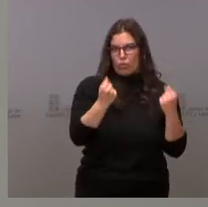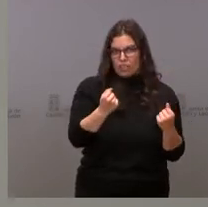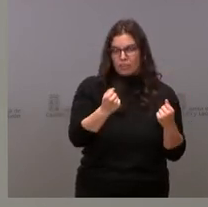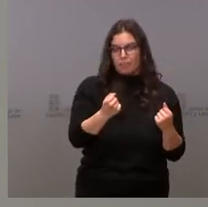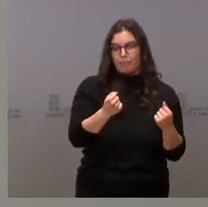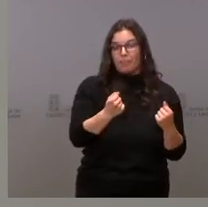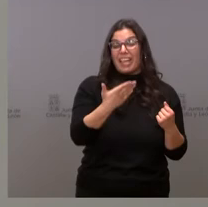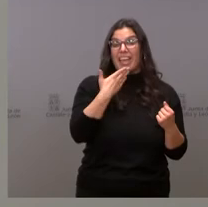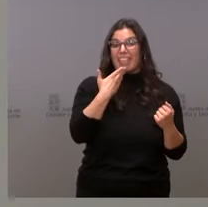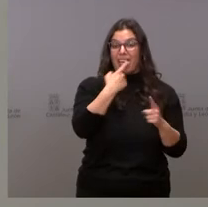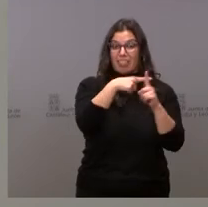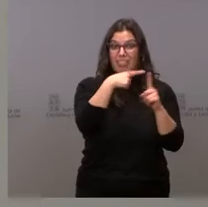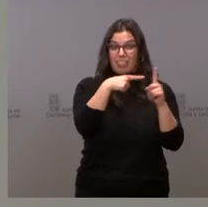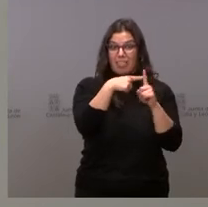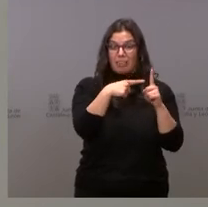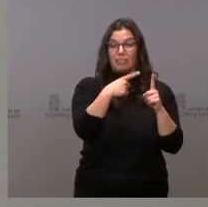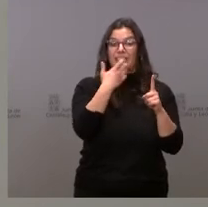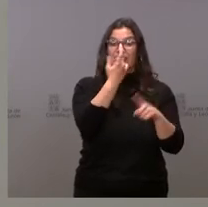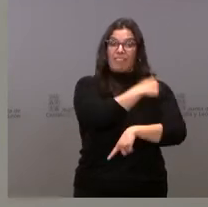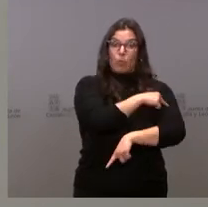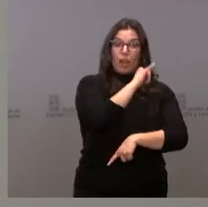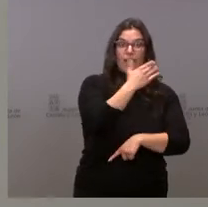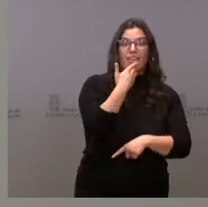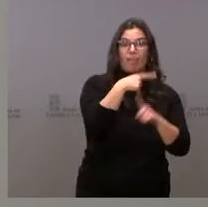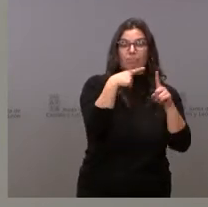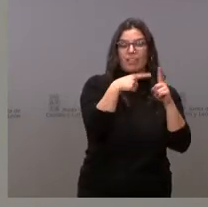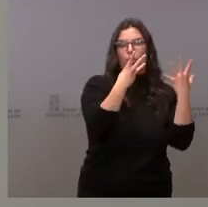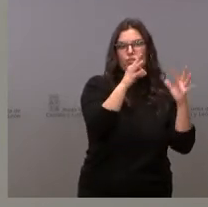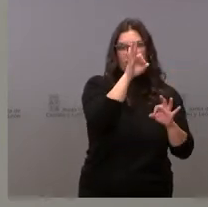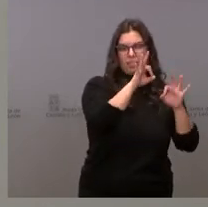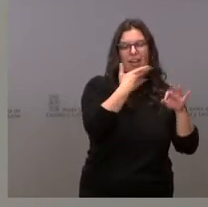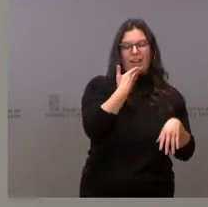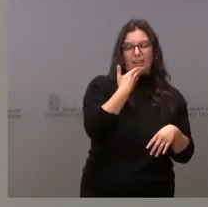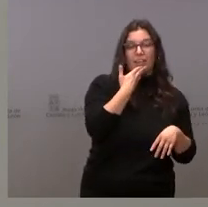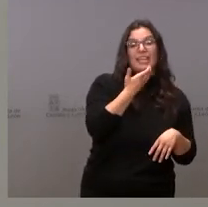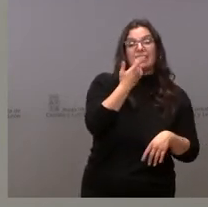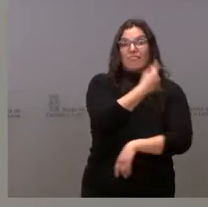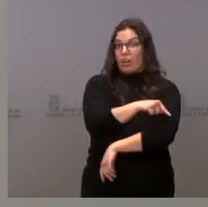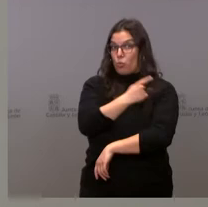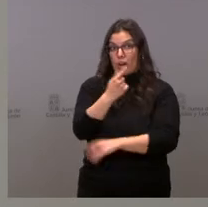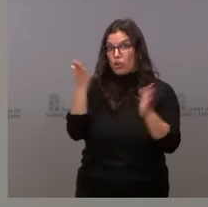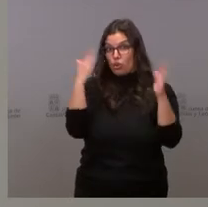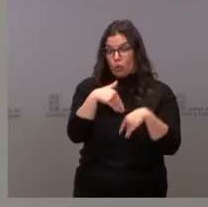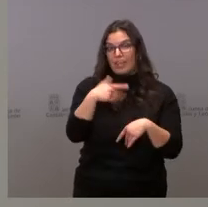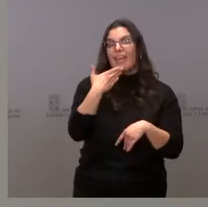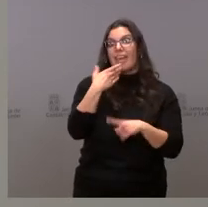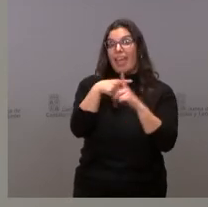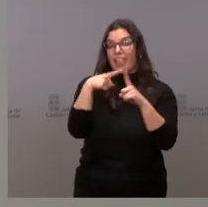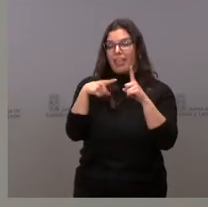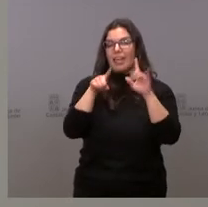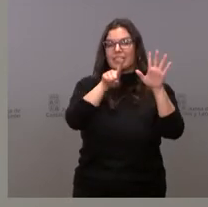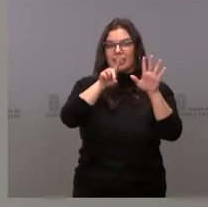edad media en pacientes vacunados es de 80 años mientras que en pacientes no vacunados esta edad media es de 68 años